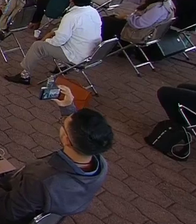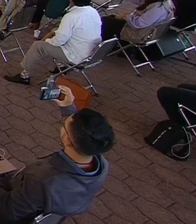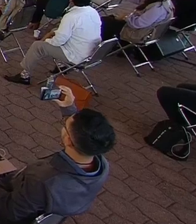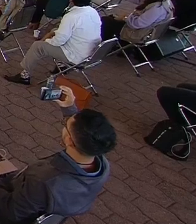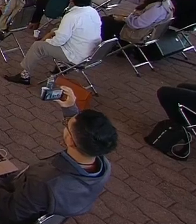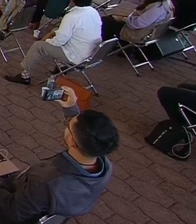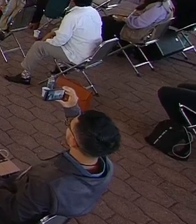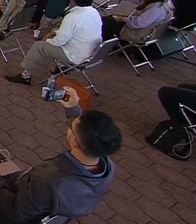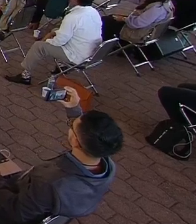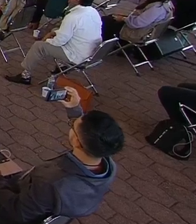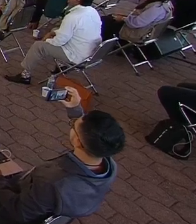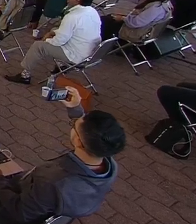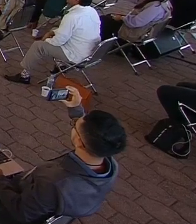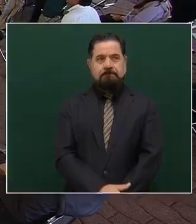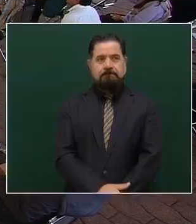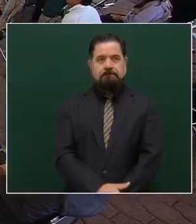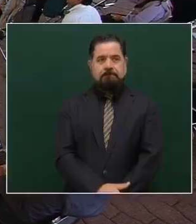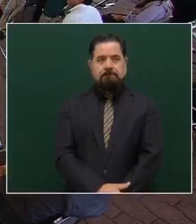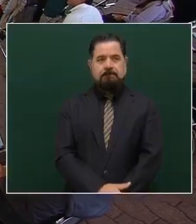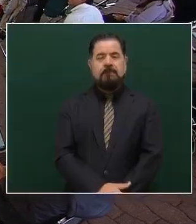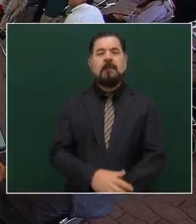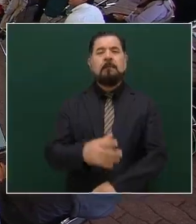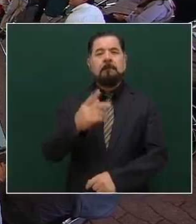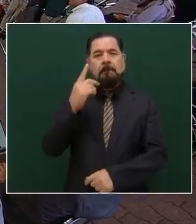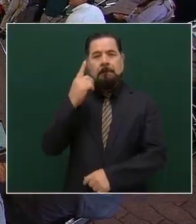Obregón, para